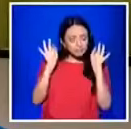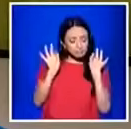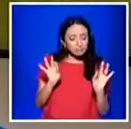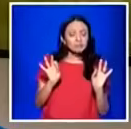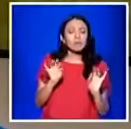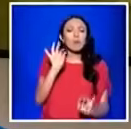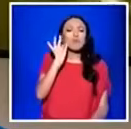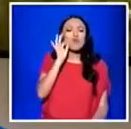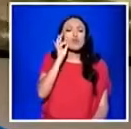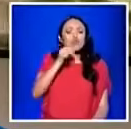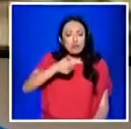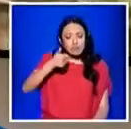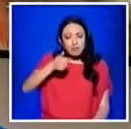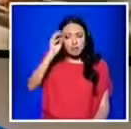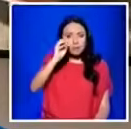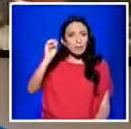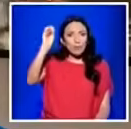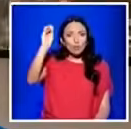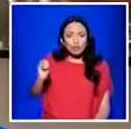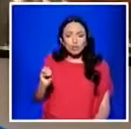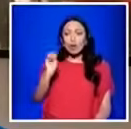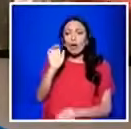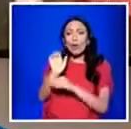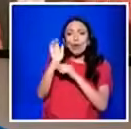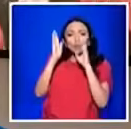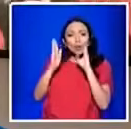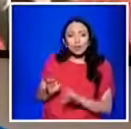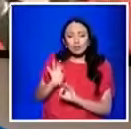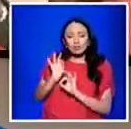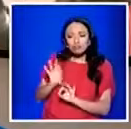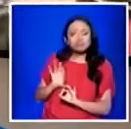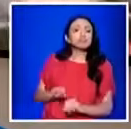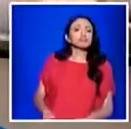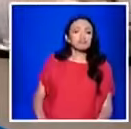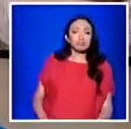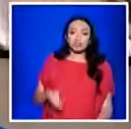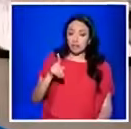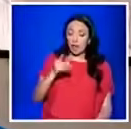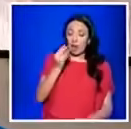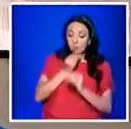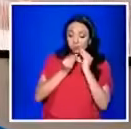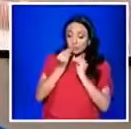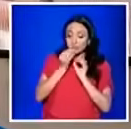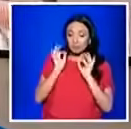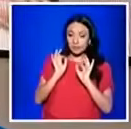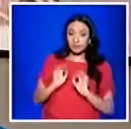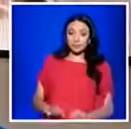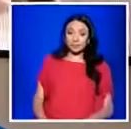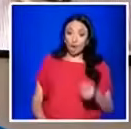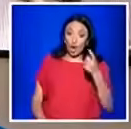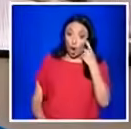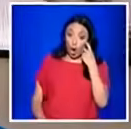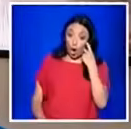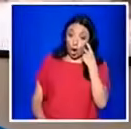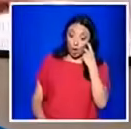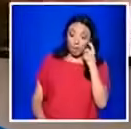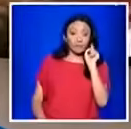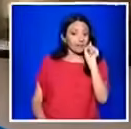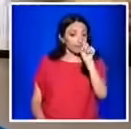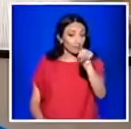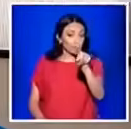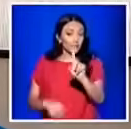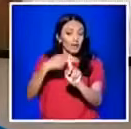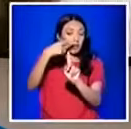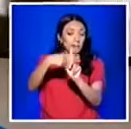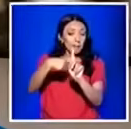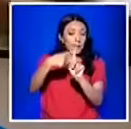productos 100% ecuatorianos salidos de nuestra tierra para que disfruten de este fin de semana. Ojo, si bien el mercado de Ñaquito, ya lo dijo